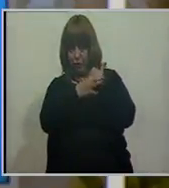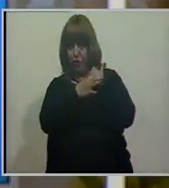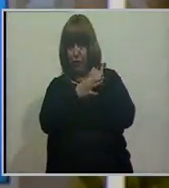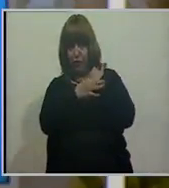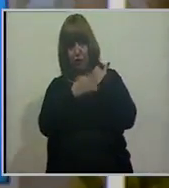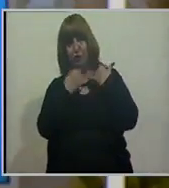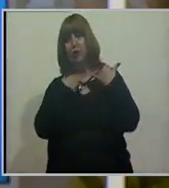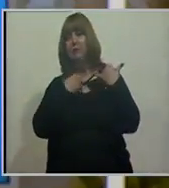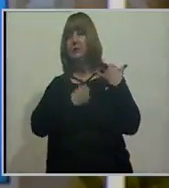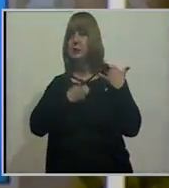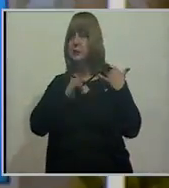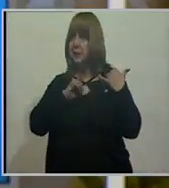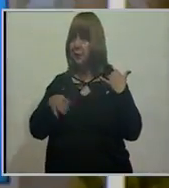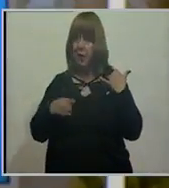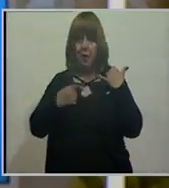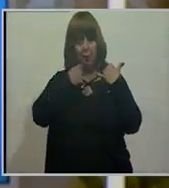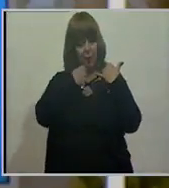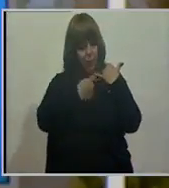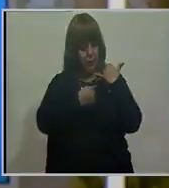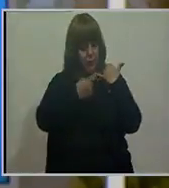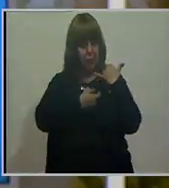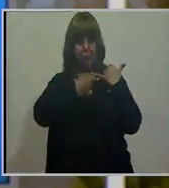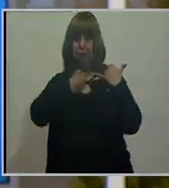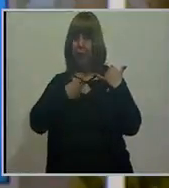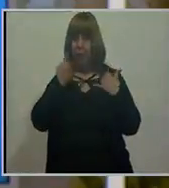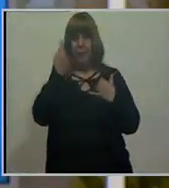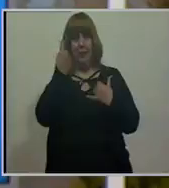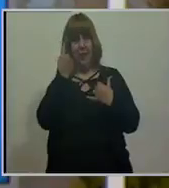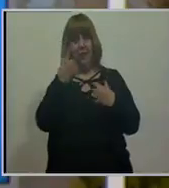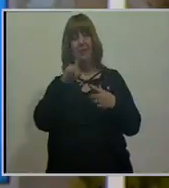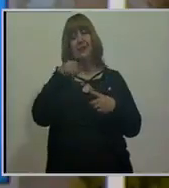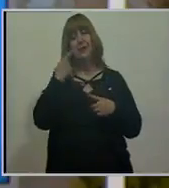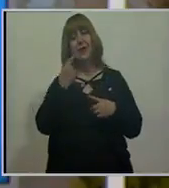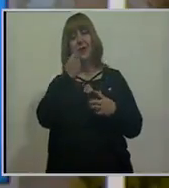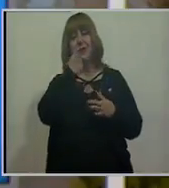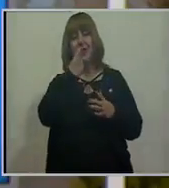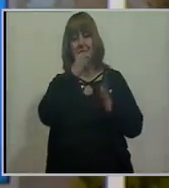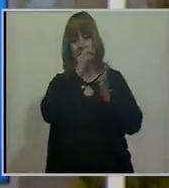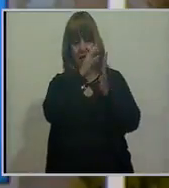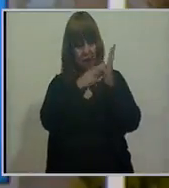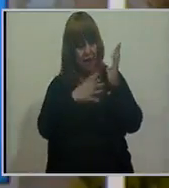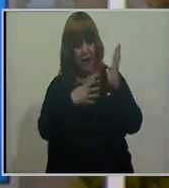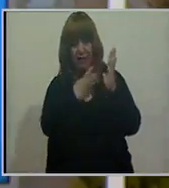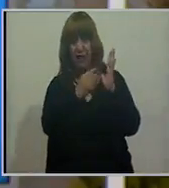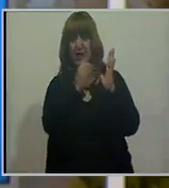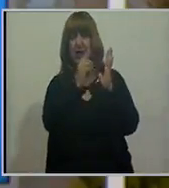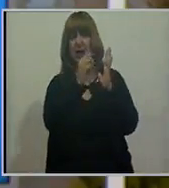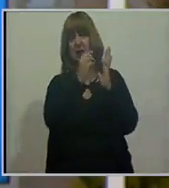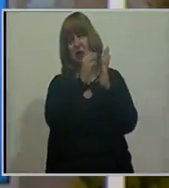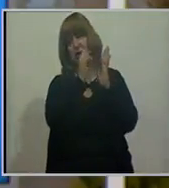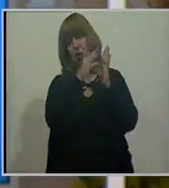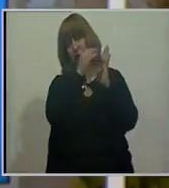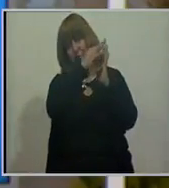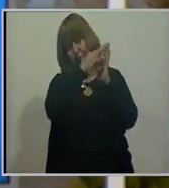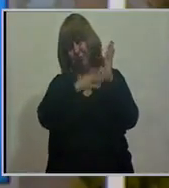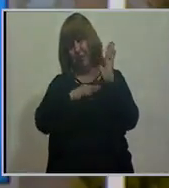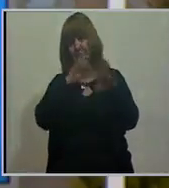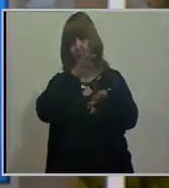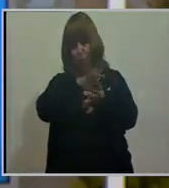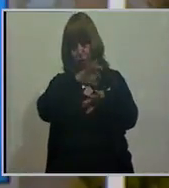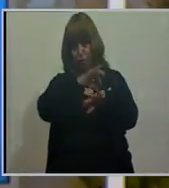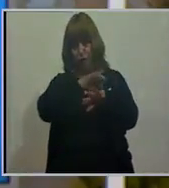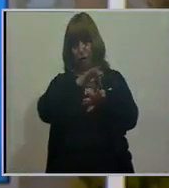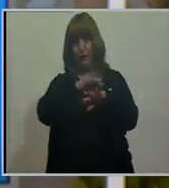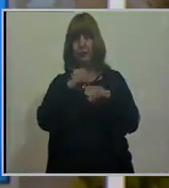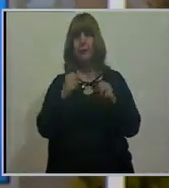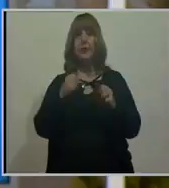en el país en implementar esta aplicación para consultar a un médico estés donde estés. Además, hasta 50% de descuento en farmacias y los mejores centros médicos de Mendoza. Todo